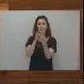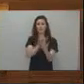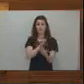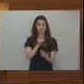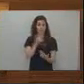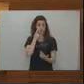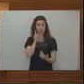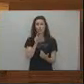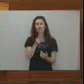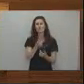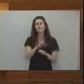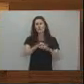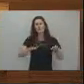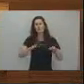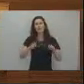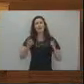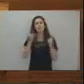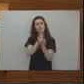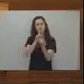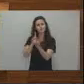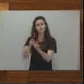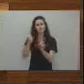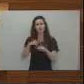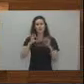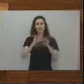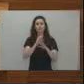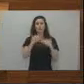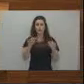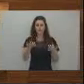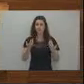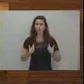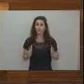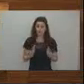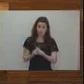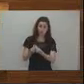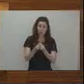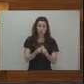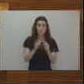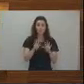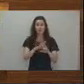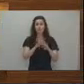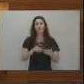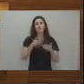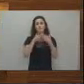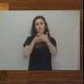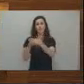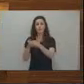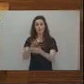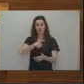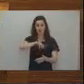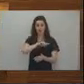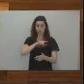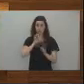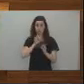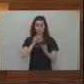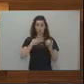se conocen de una trayectoria compartida, la vida parlamentaria, otros no. Y esto necesariamente dificulta un poco el trato.